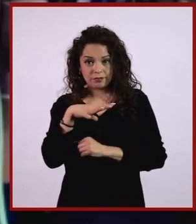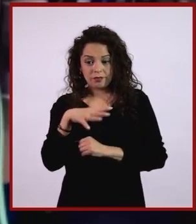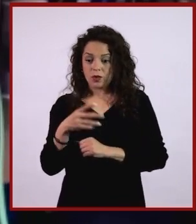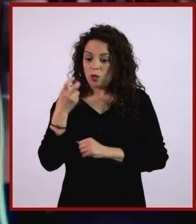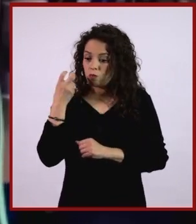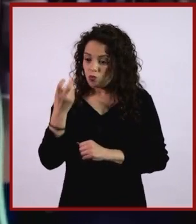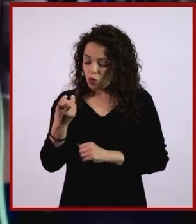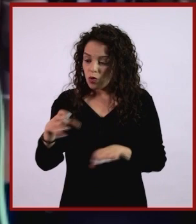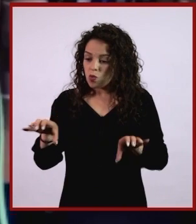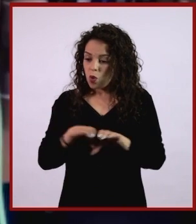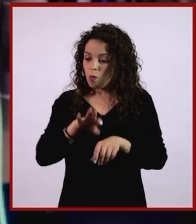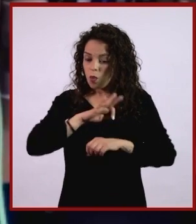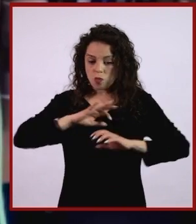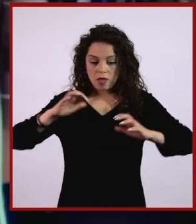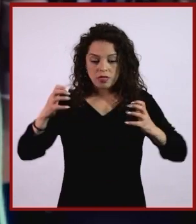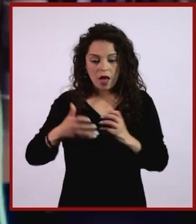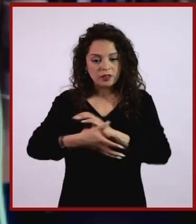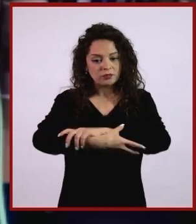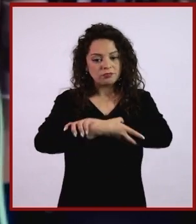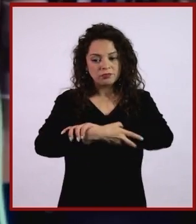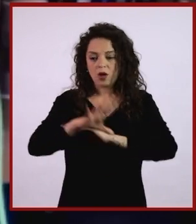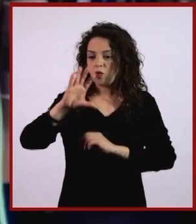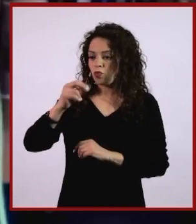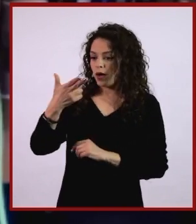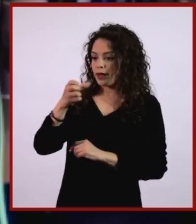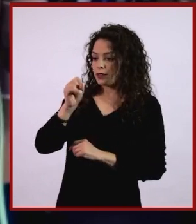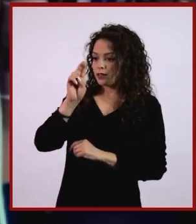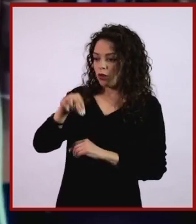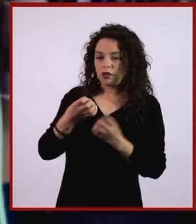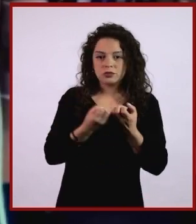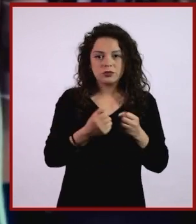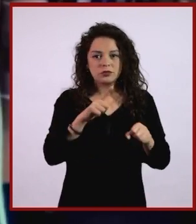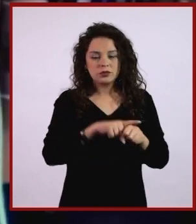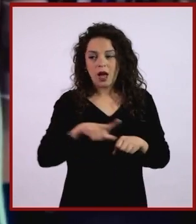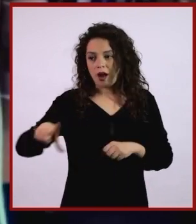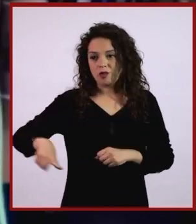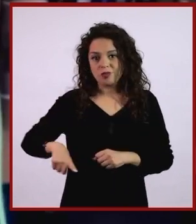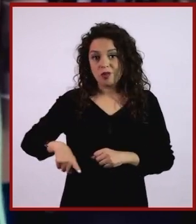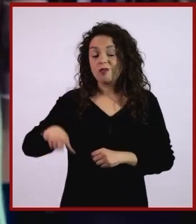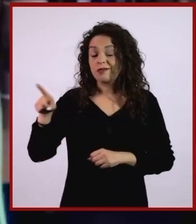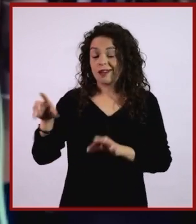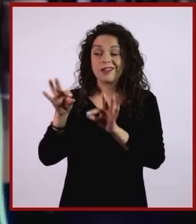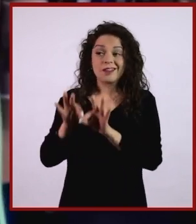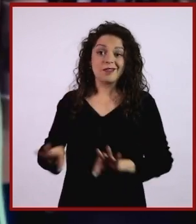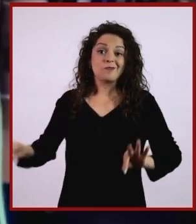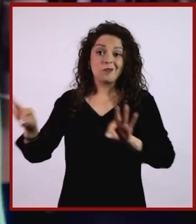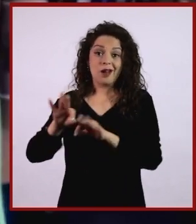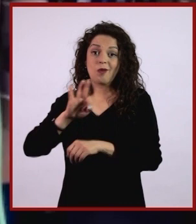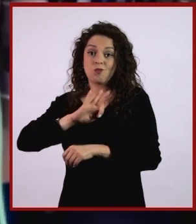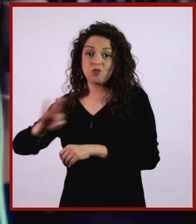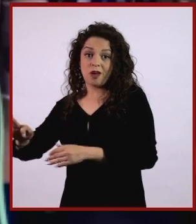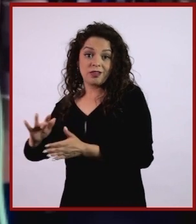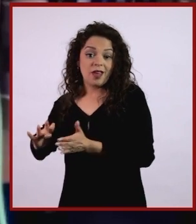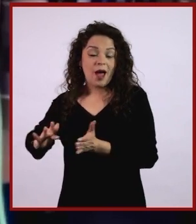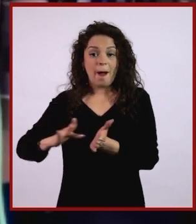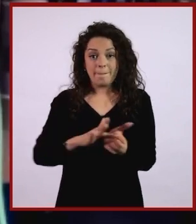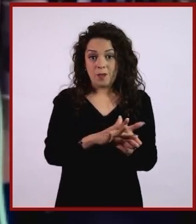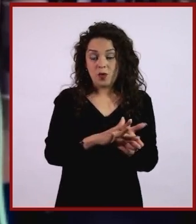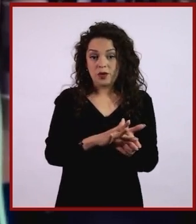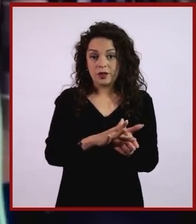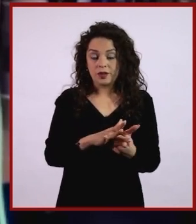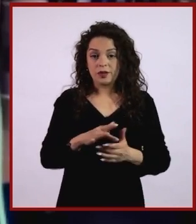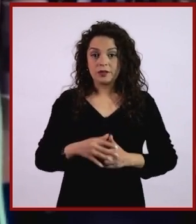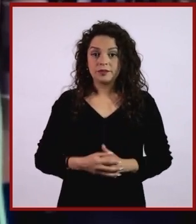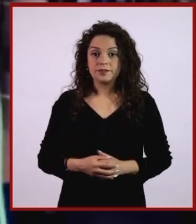justamente para lograr cohesión social, el gobierno puede tener un papel importante, ¿no? Por ejemplo, pese a